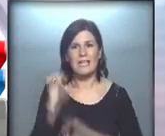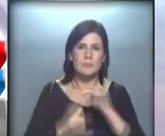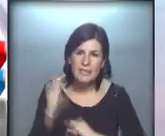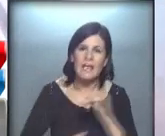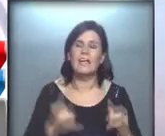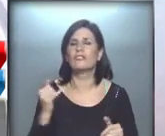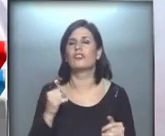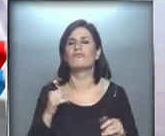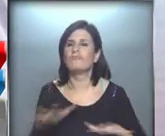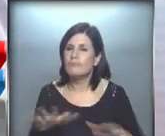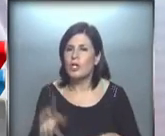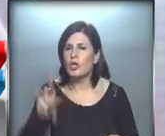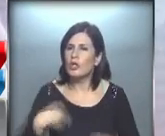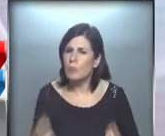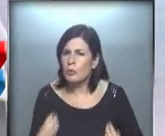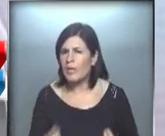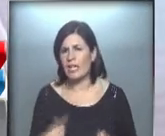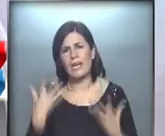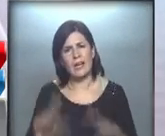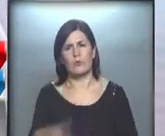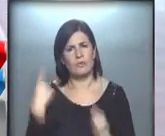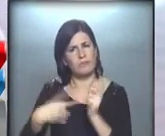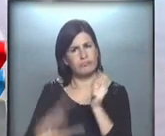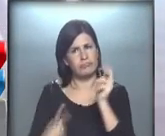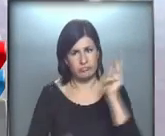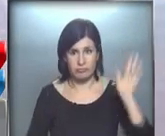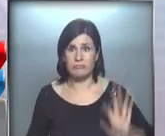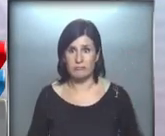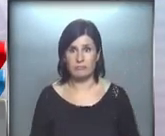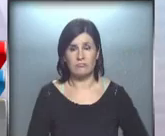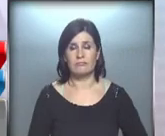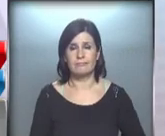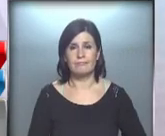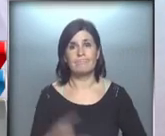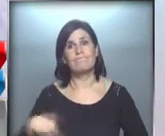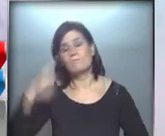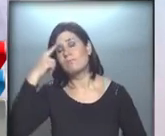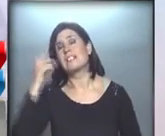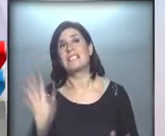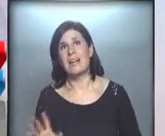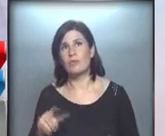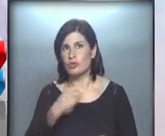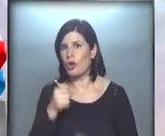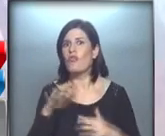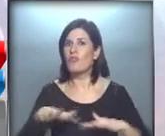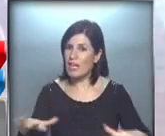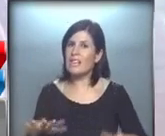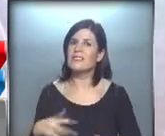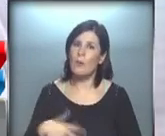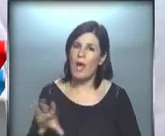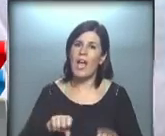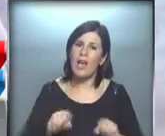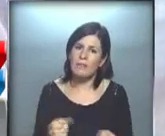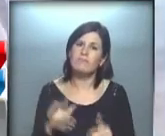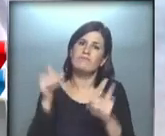cuales no va a continuar al frente de la selección nacional. Imaginamos desde aquí que esa conferencia de prensa se va a